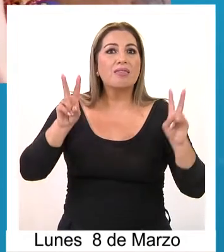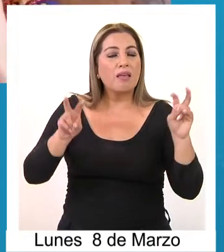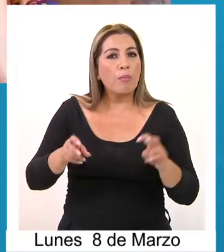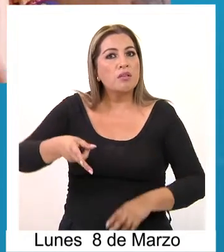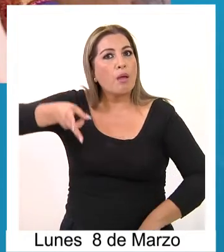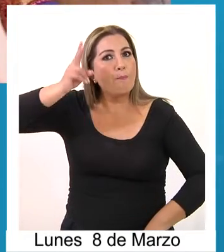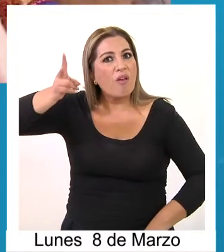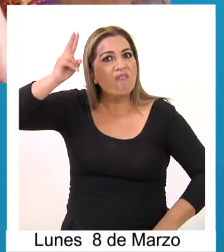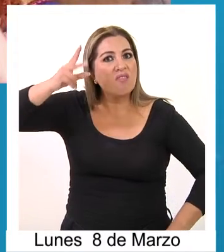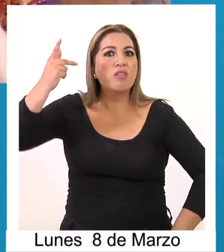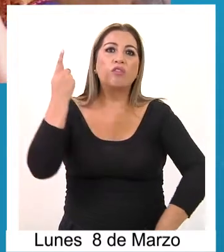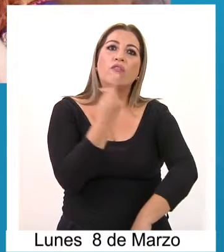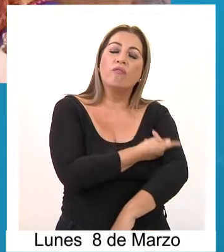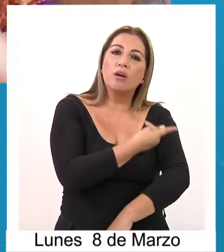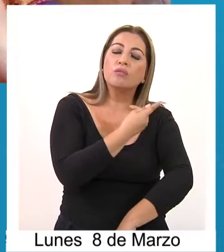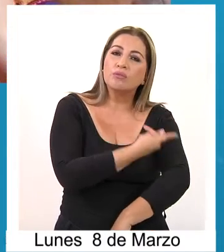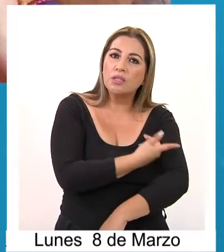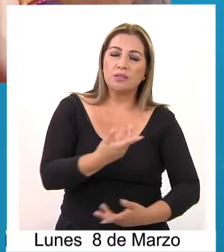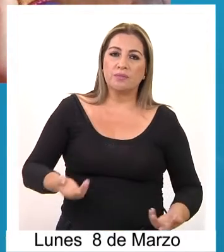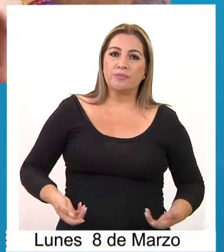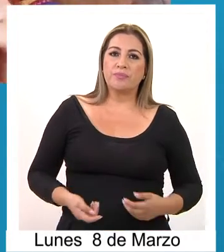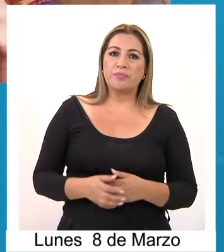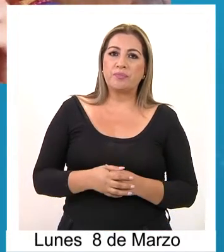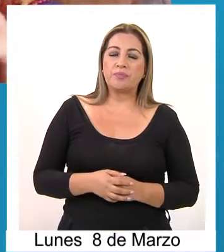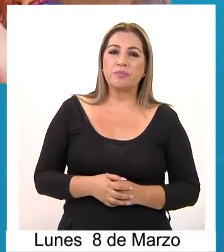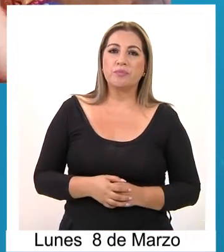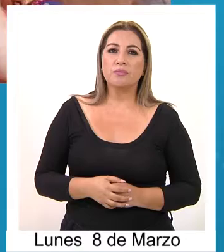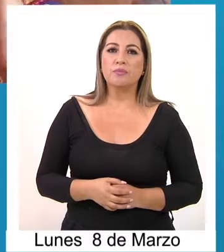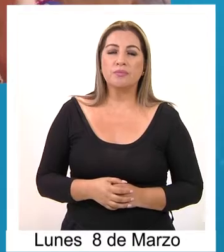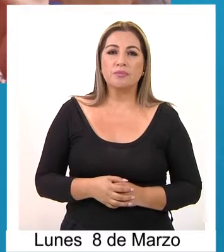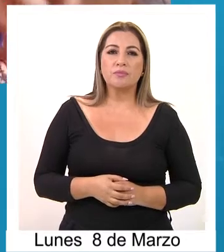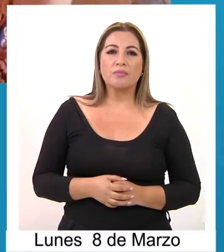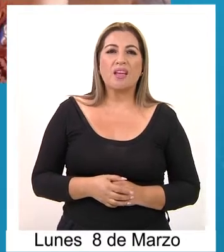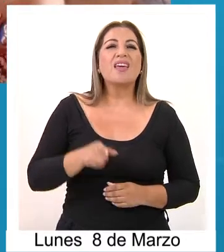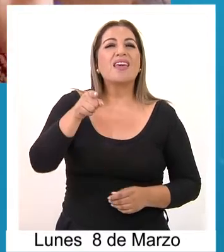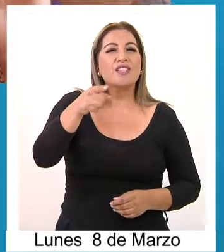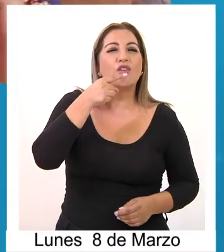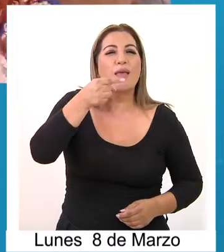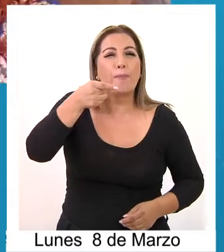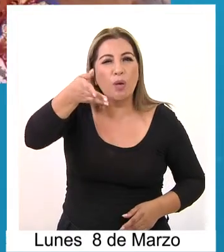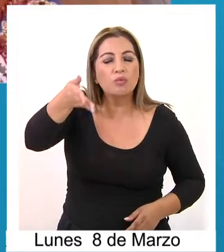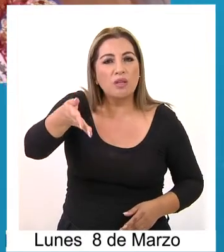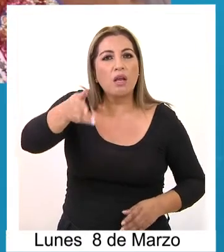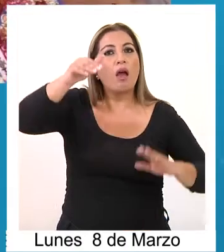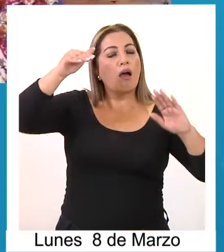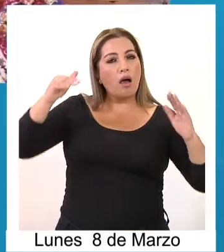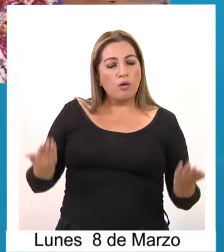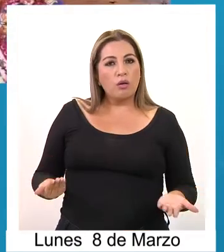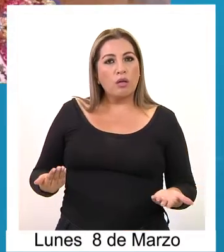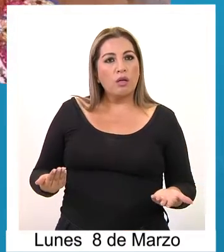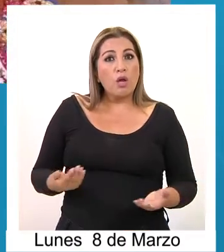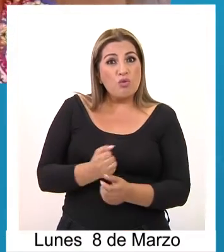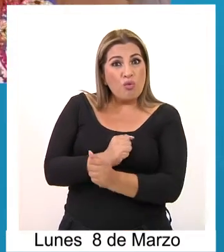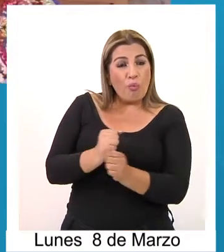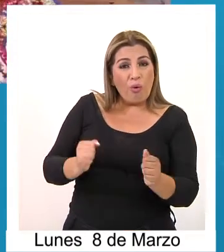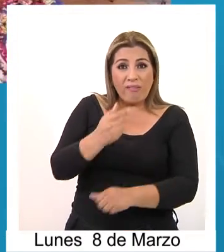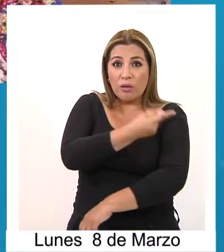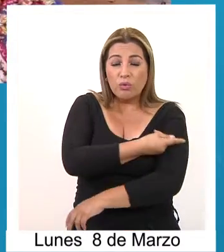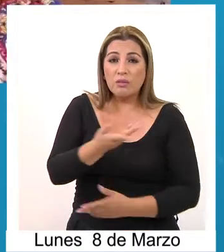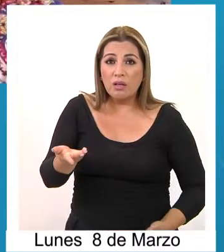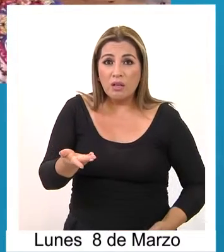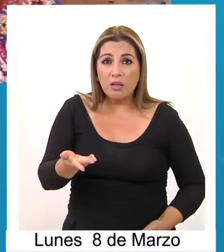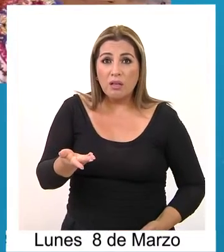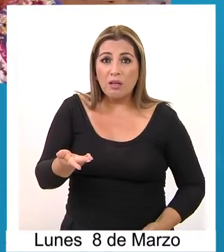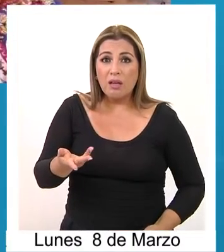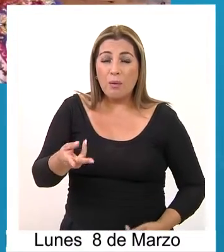eso quiero ser súper categórica. Acá no hay una Sí. recomendación, no Eso, hay eso un... quería Sí, preguntarte. En este minuto no se pueden vacunar, o